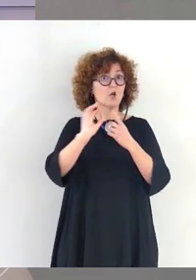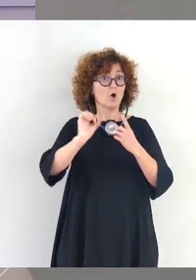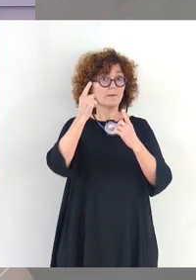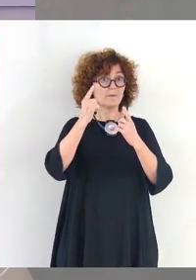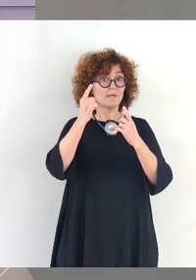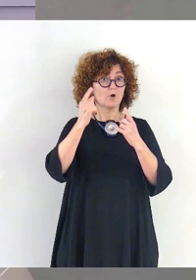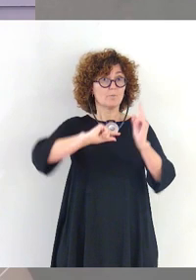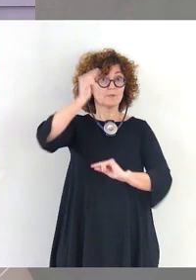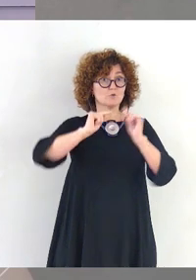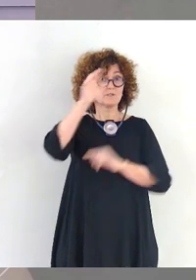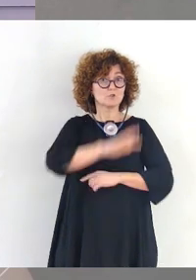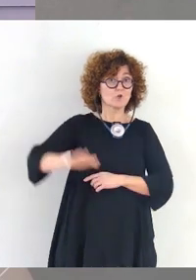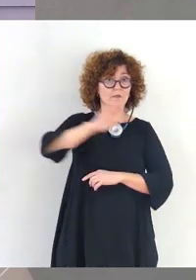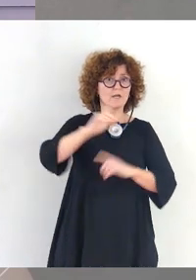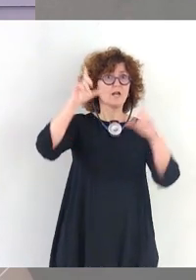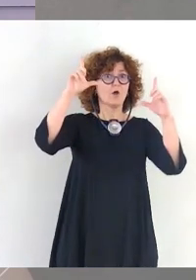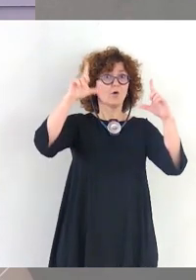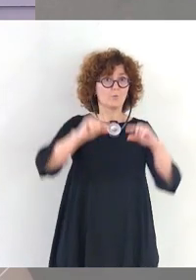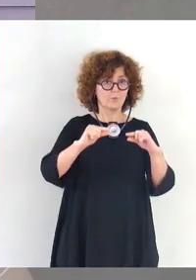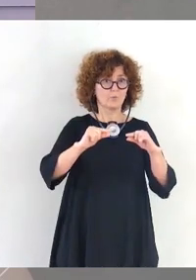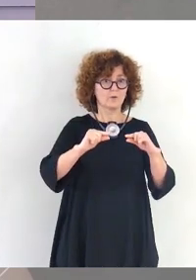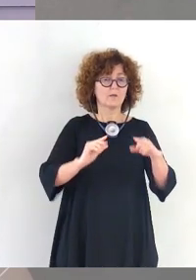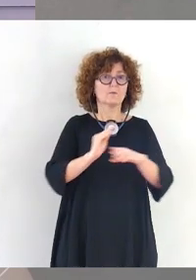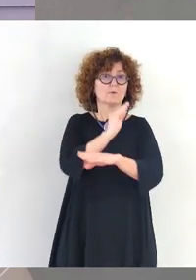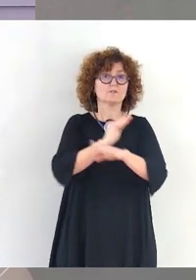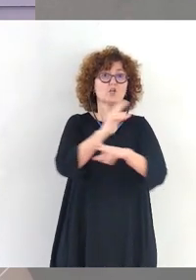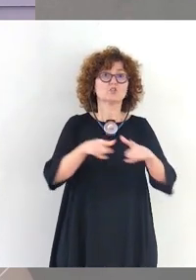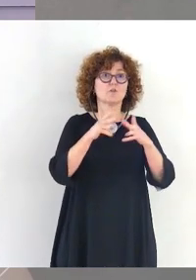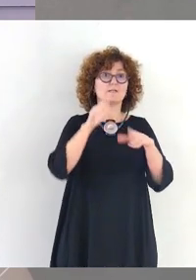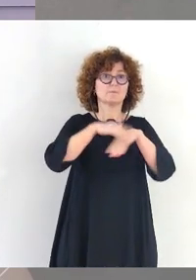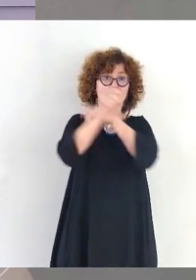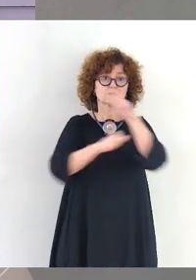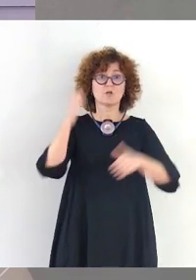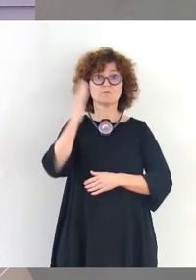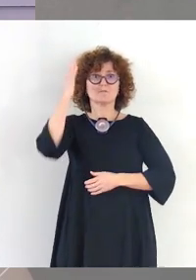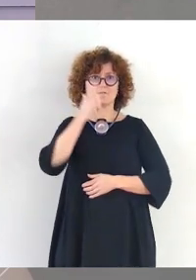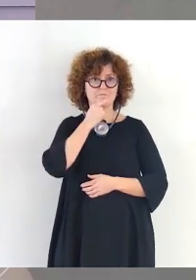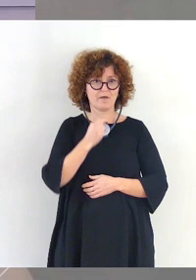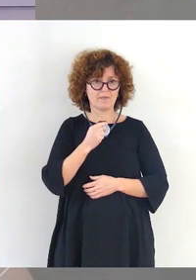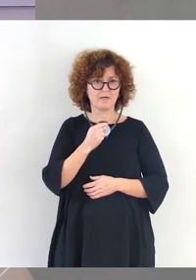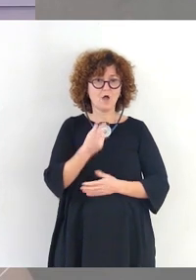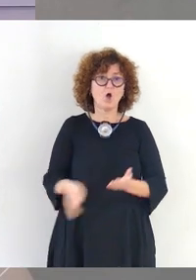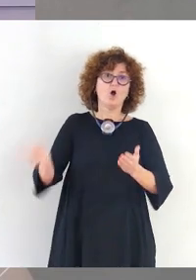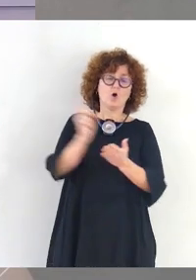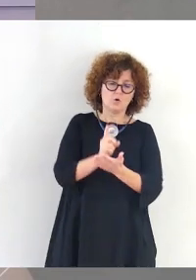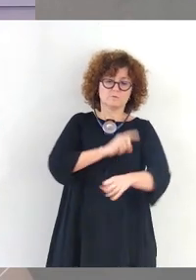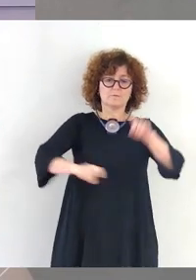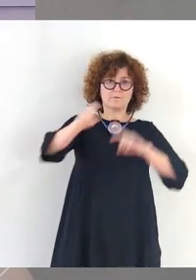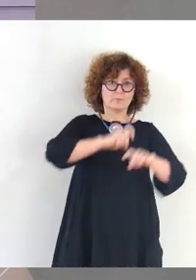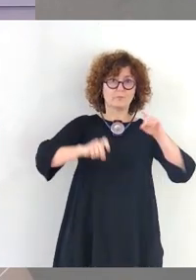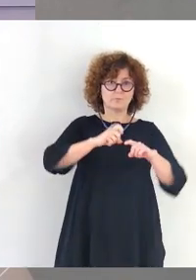nacional es el gasto en la provisiones sociales para poblaciones vulnerables es decir volvemos a la idea de que tenemos que